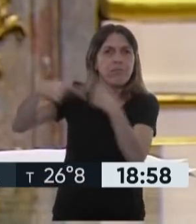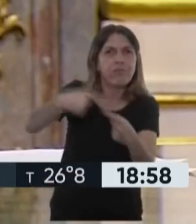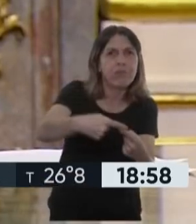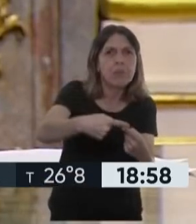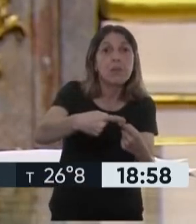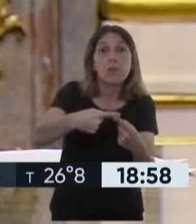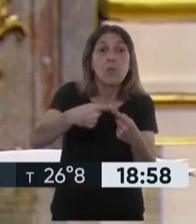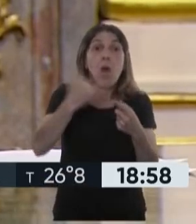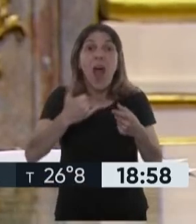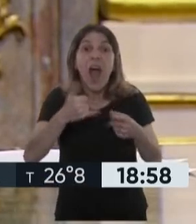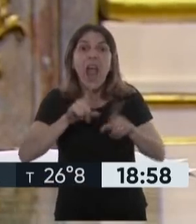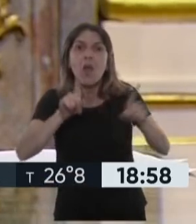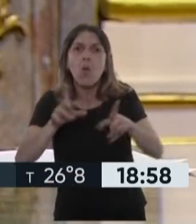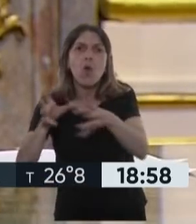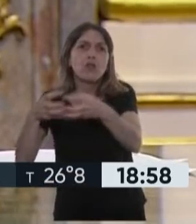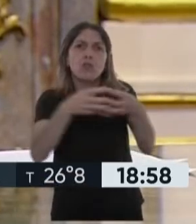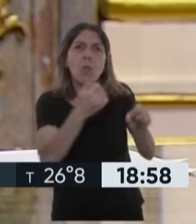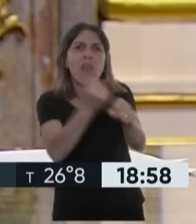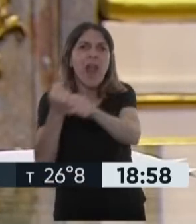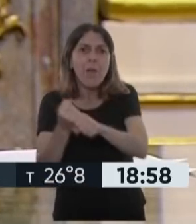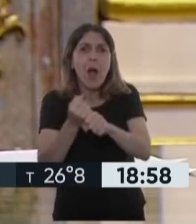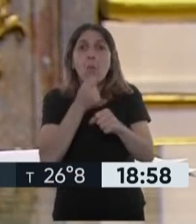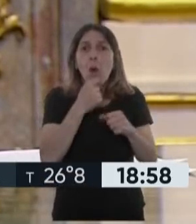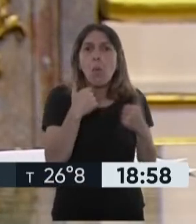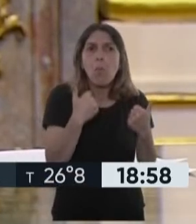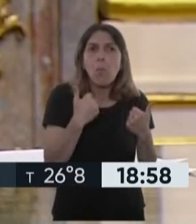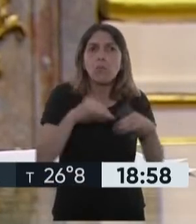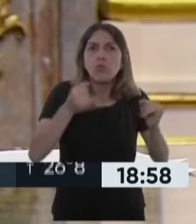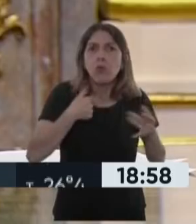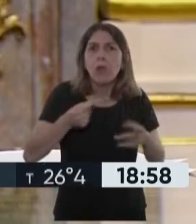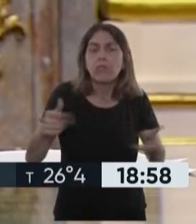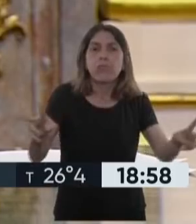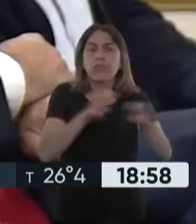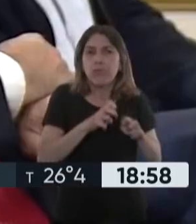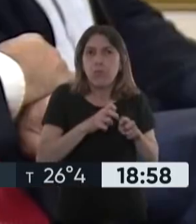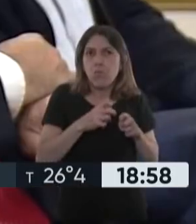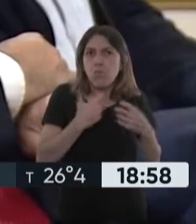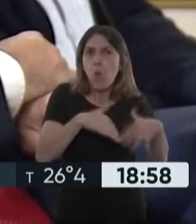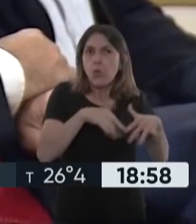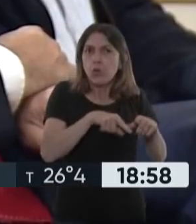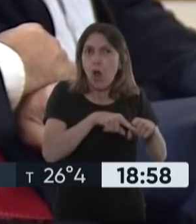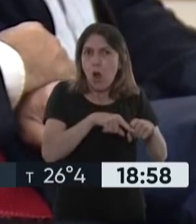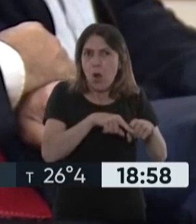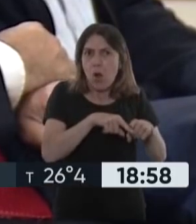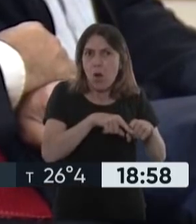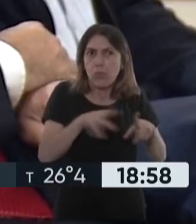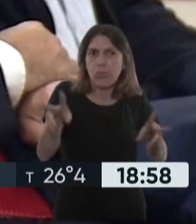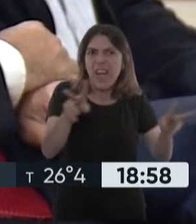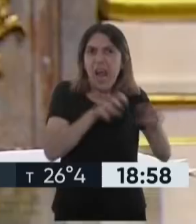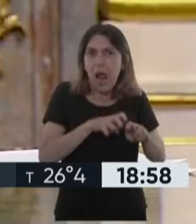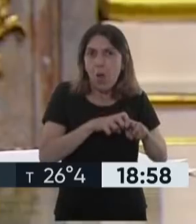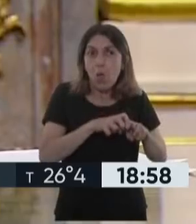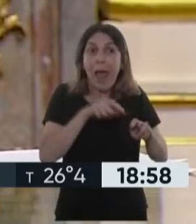nuestra economía tengan la posibilidad de hoy tener una renta que es extraordinaria y que se busca